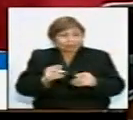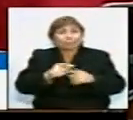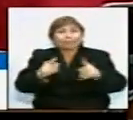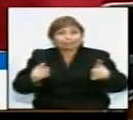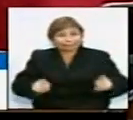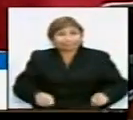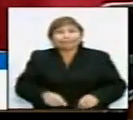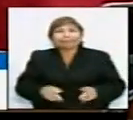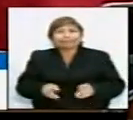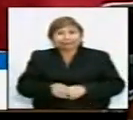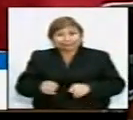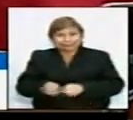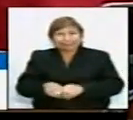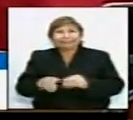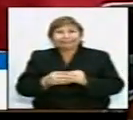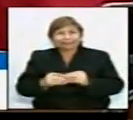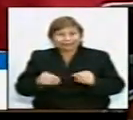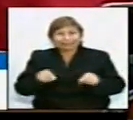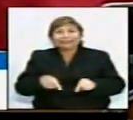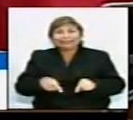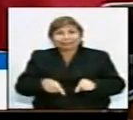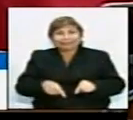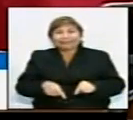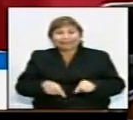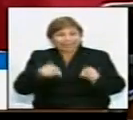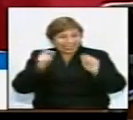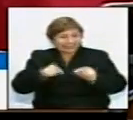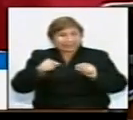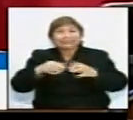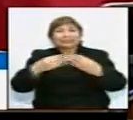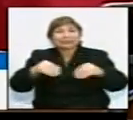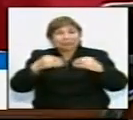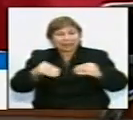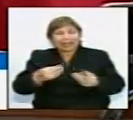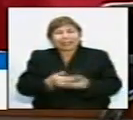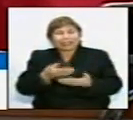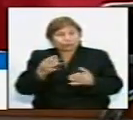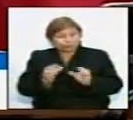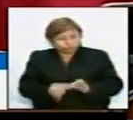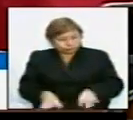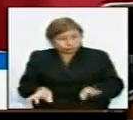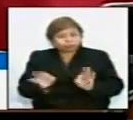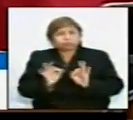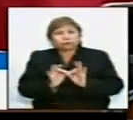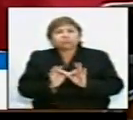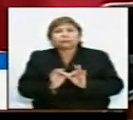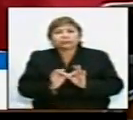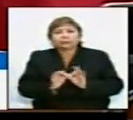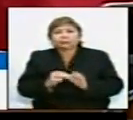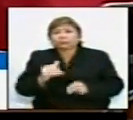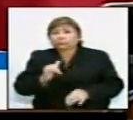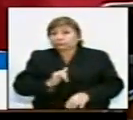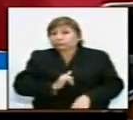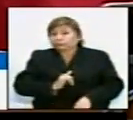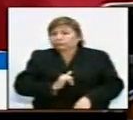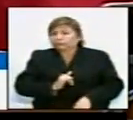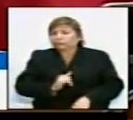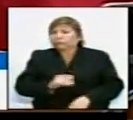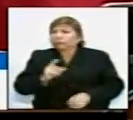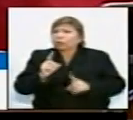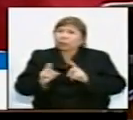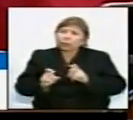también. Pero aquí, los mercados locales, los mercados regionales son muy importantes. Yo constantemente